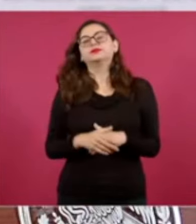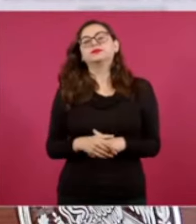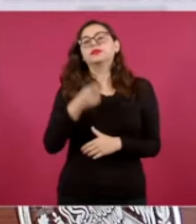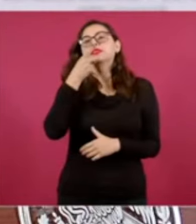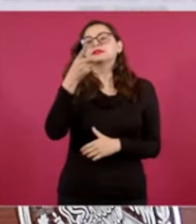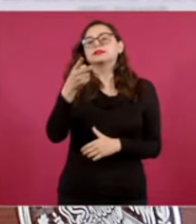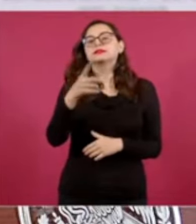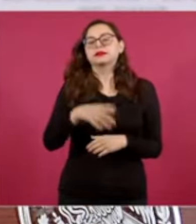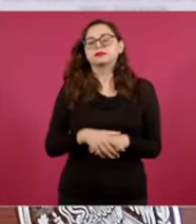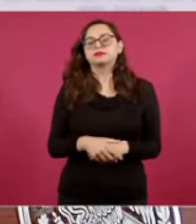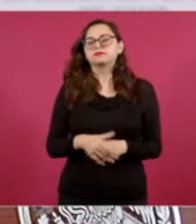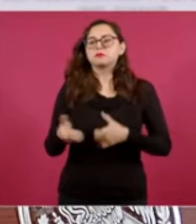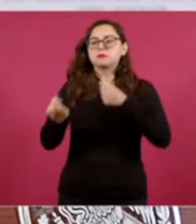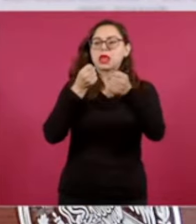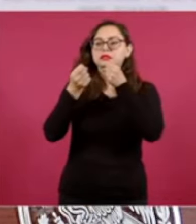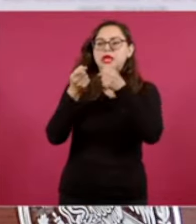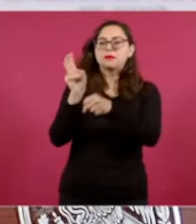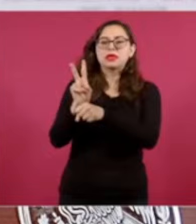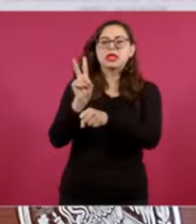controlaba con la prensa,